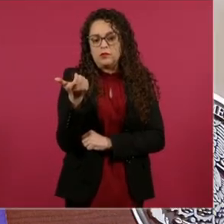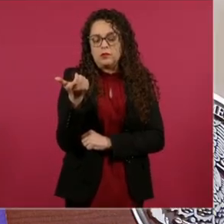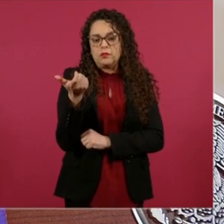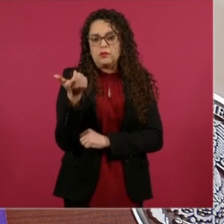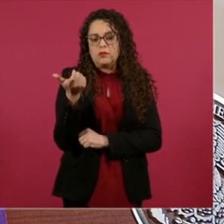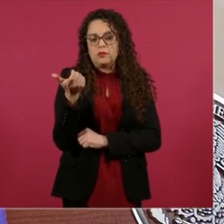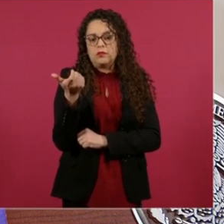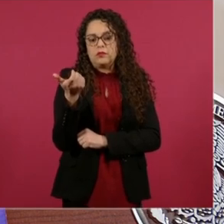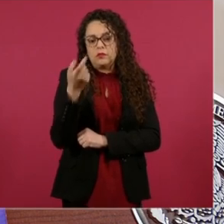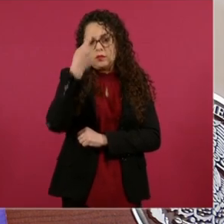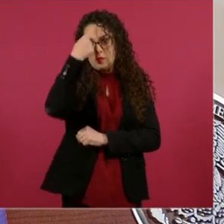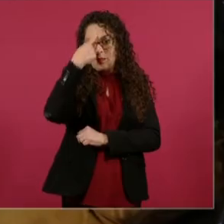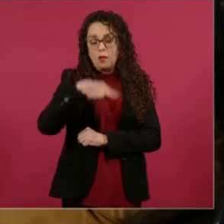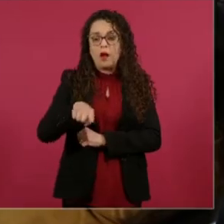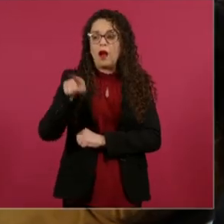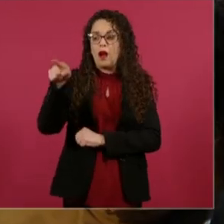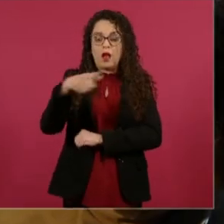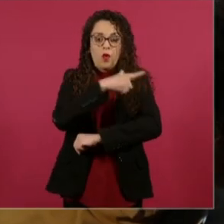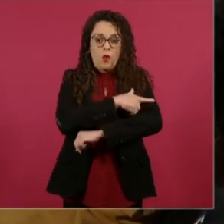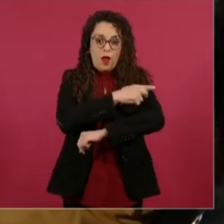120 elementos de la Guardia,